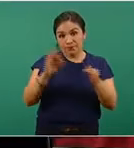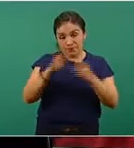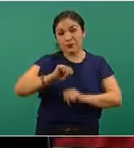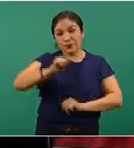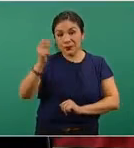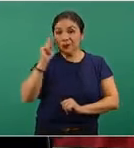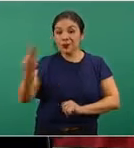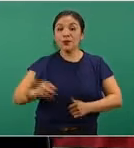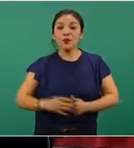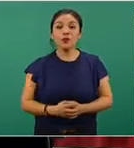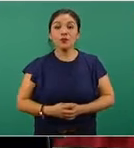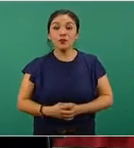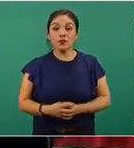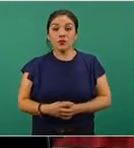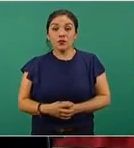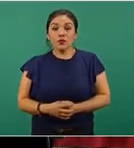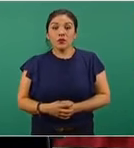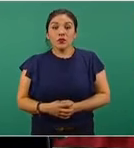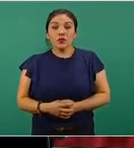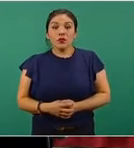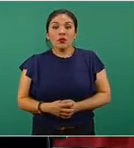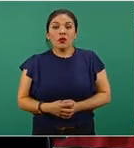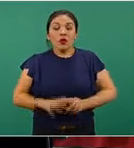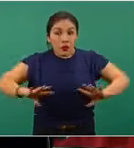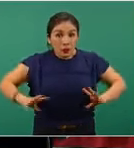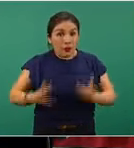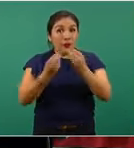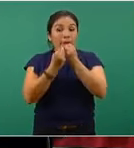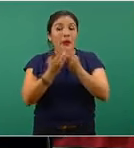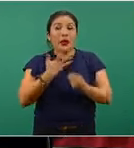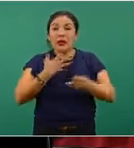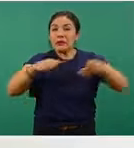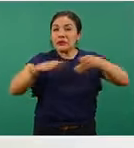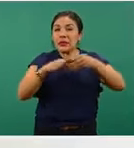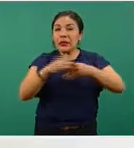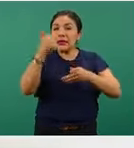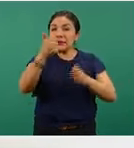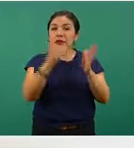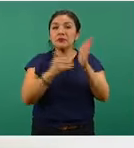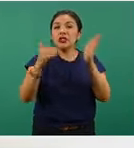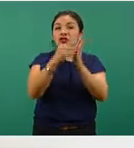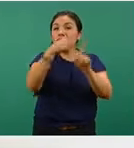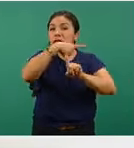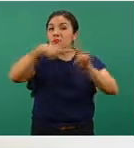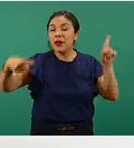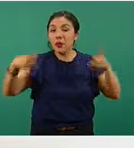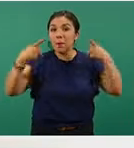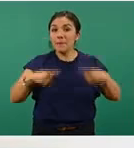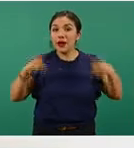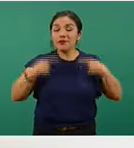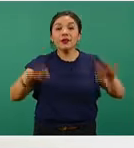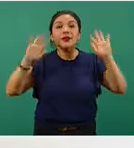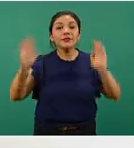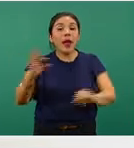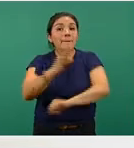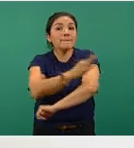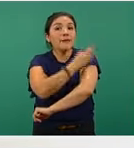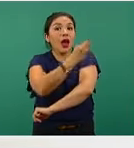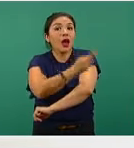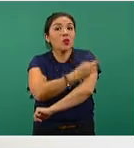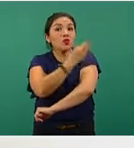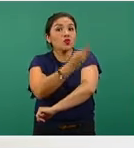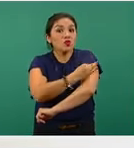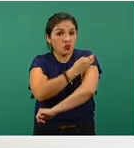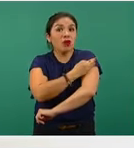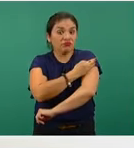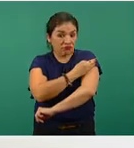siguiente. En forma acumulativa tenemos casi 6,5 millones de personas que han recibido